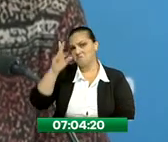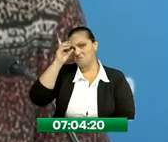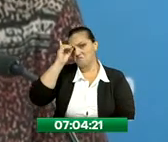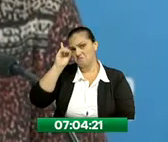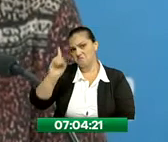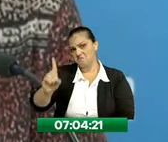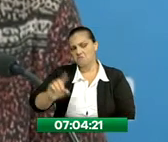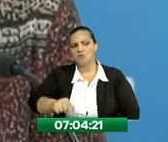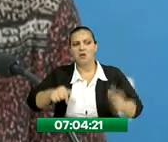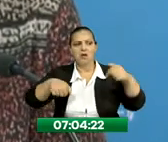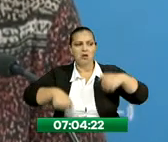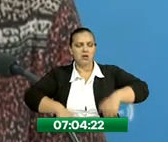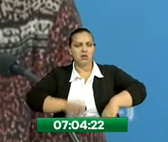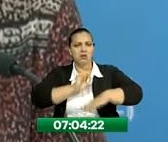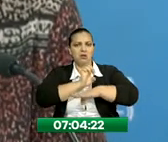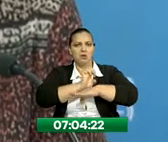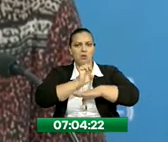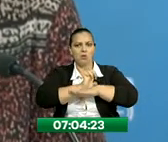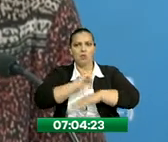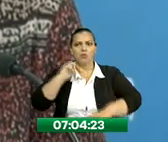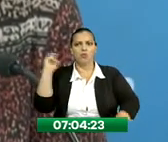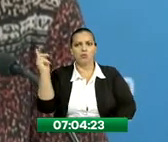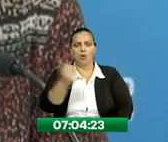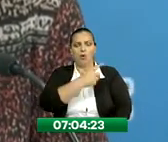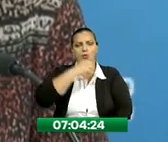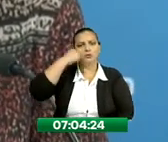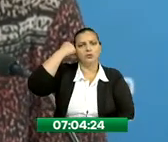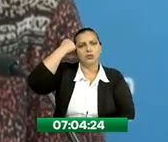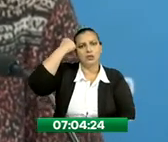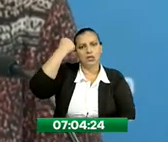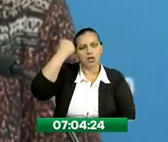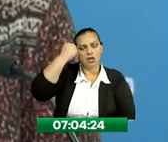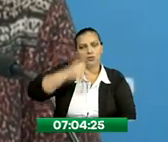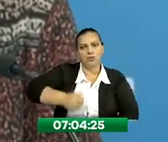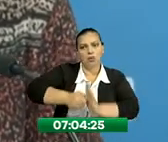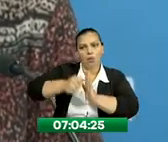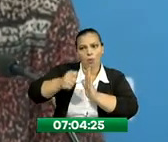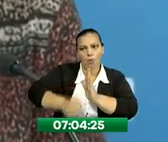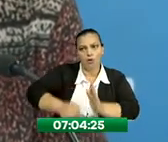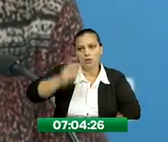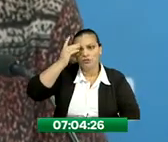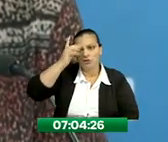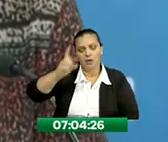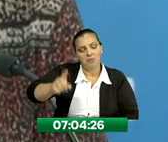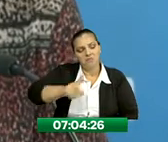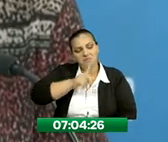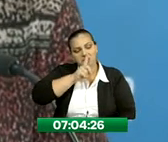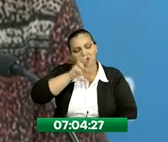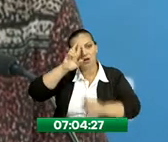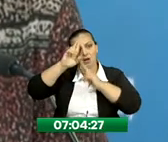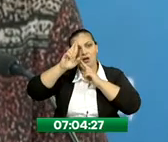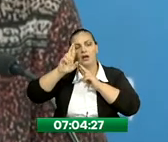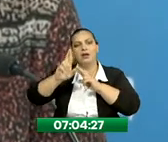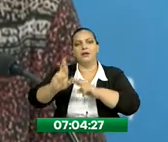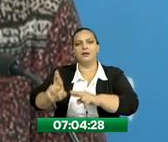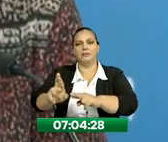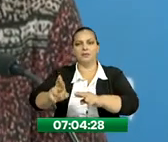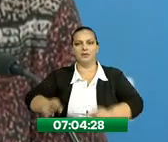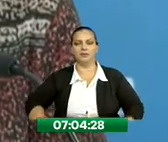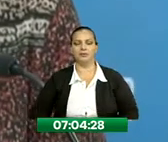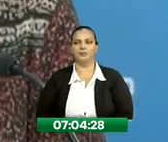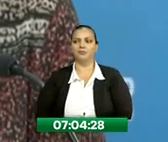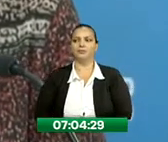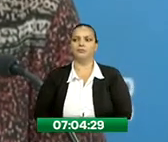decisiones que toman los jueces, en donde podemos decir que esas decisiones se respetan. en donde se respetan